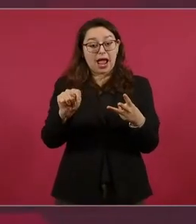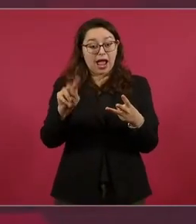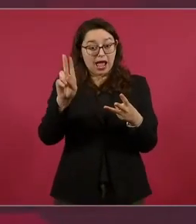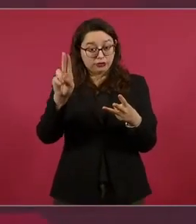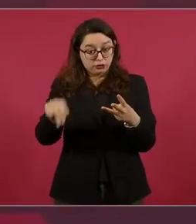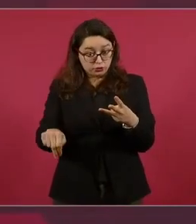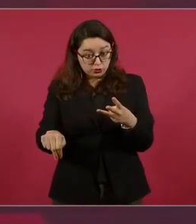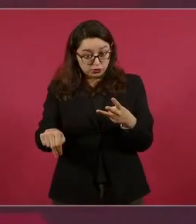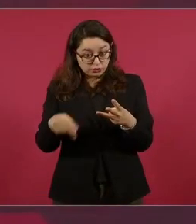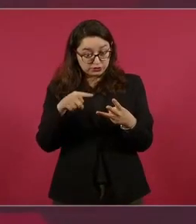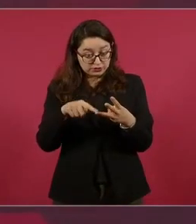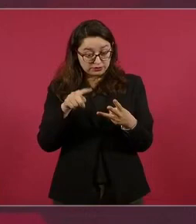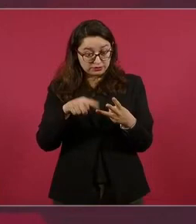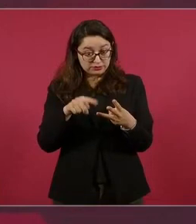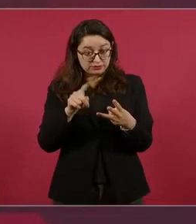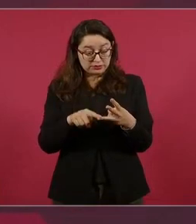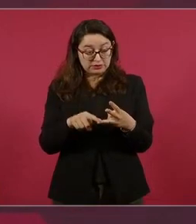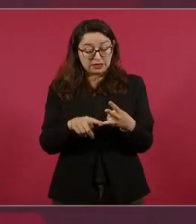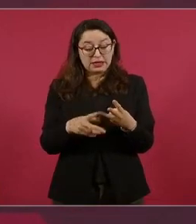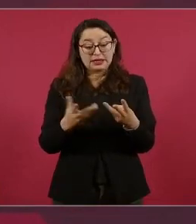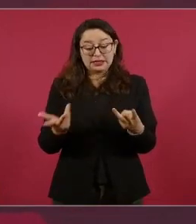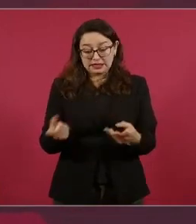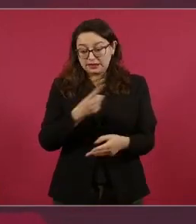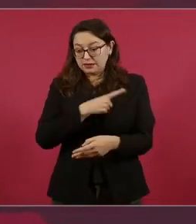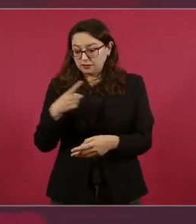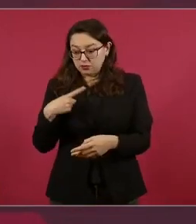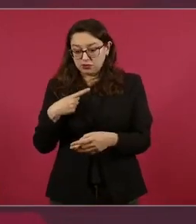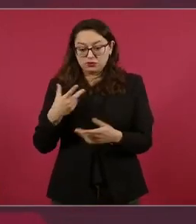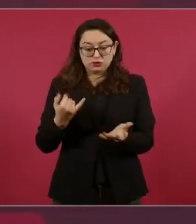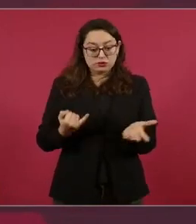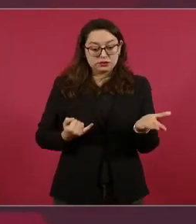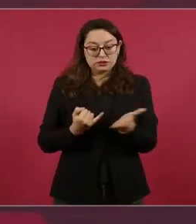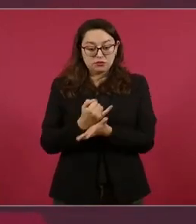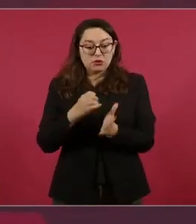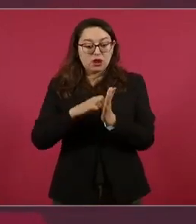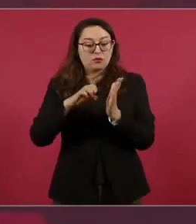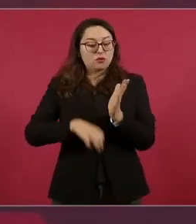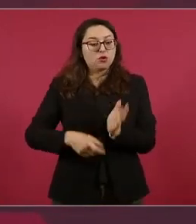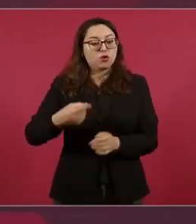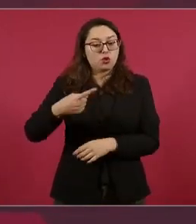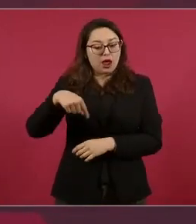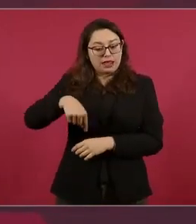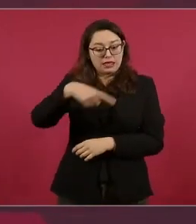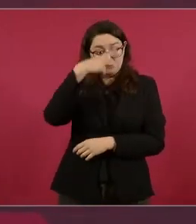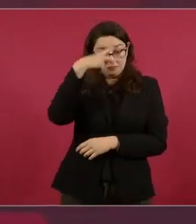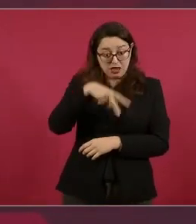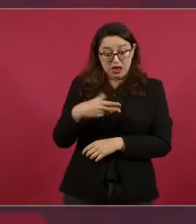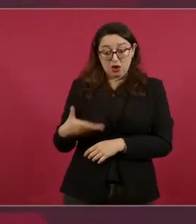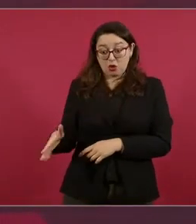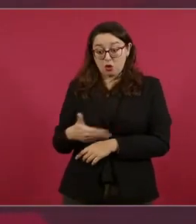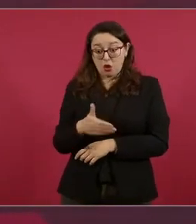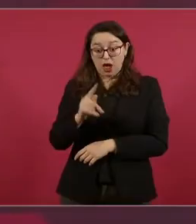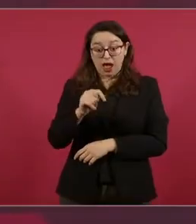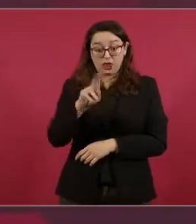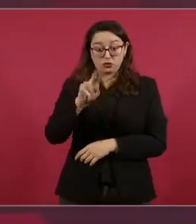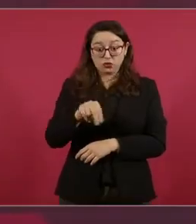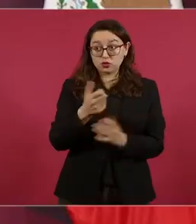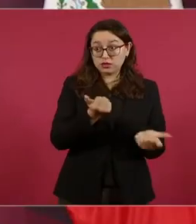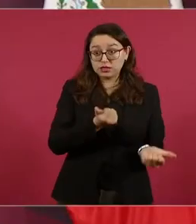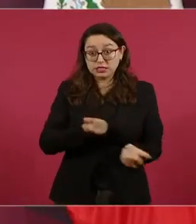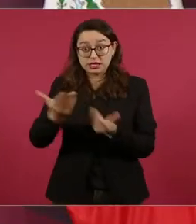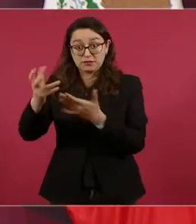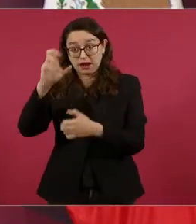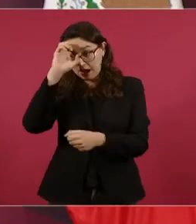se puede comercializar atún mexicano en Europa o hay muchas dificultades